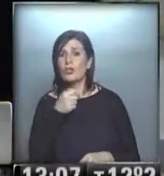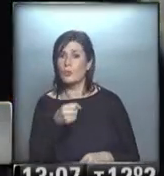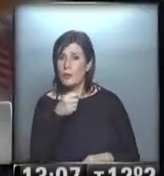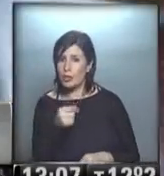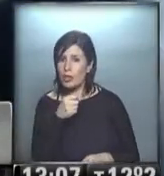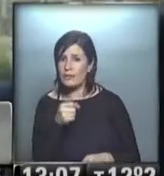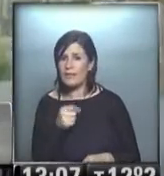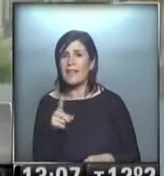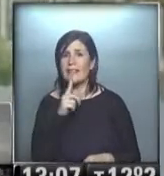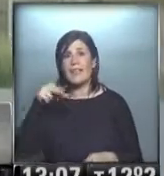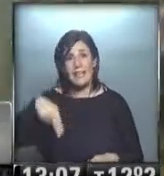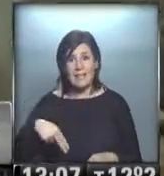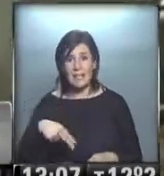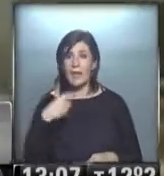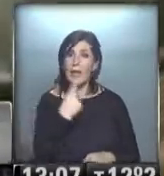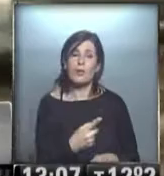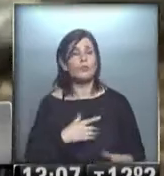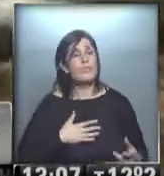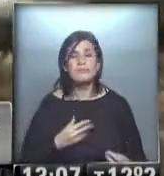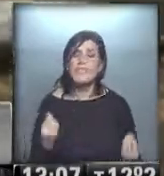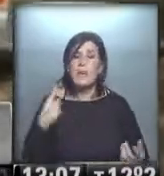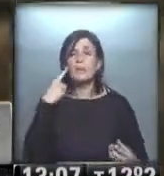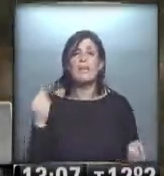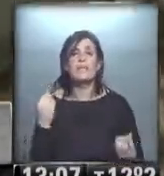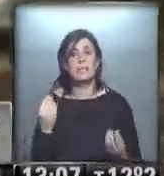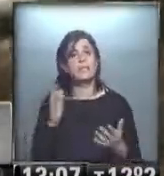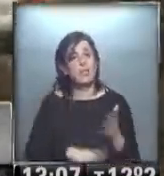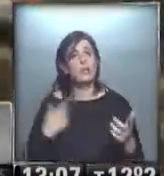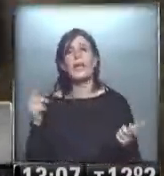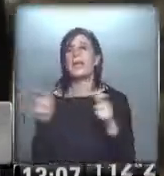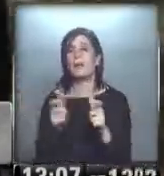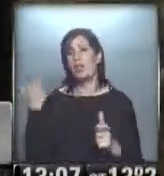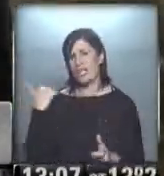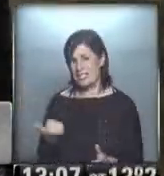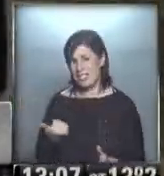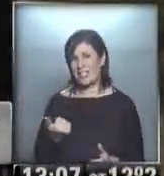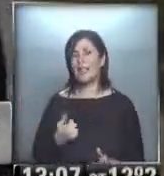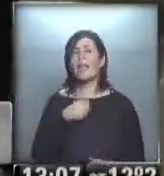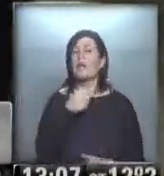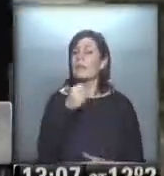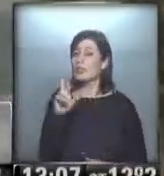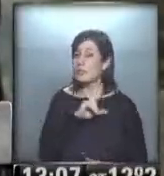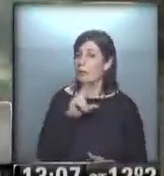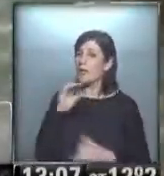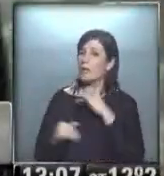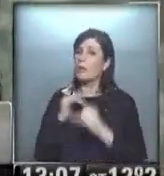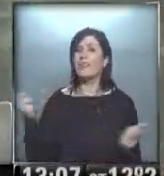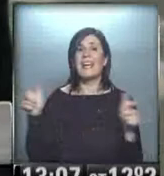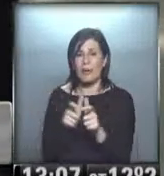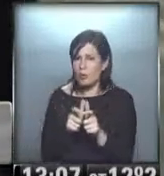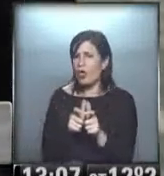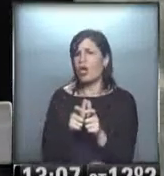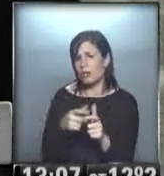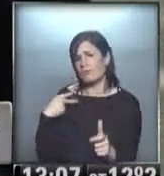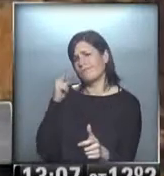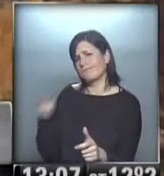la señal Todo Noticias sobre sus impresiones respecto a la audiencia realizada en el día de ayer. La periodista señaló que en la audiencia quedó muy